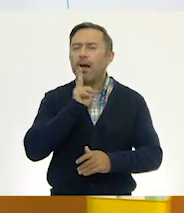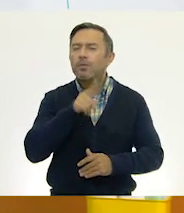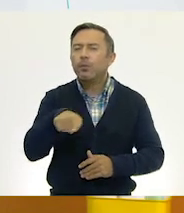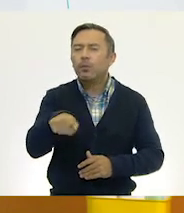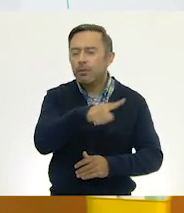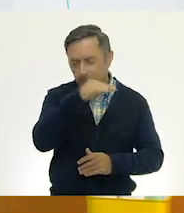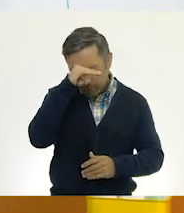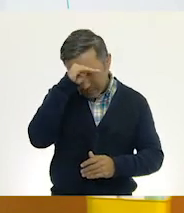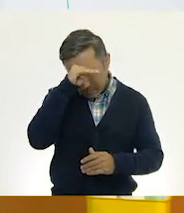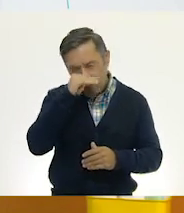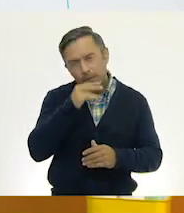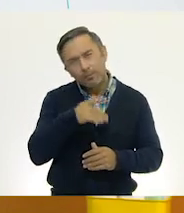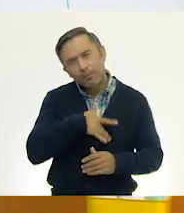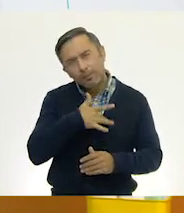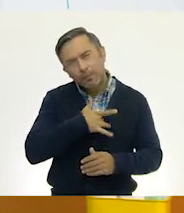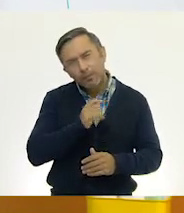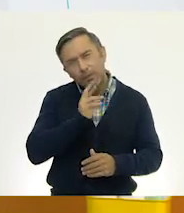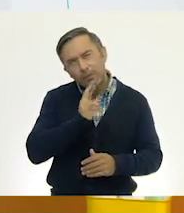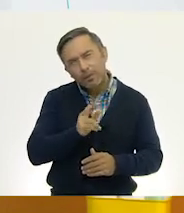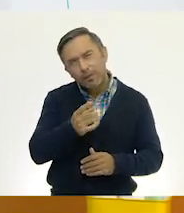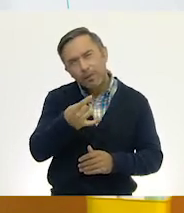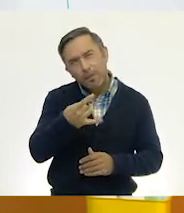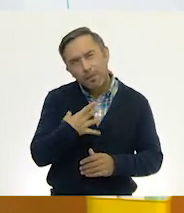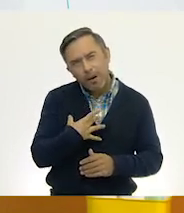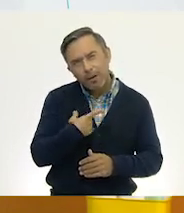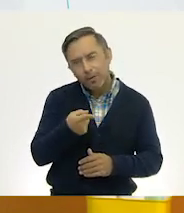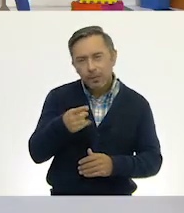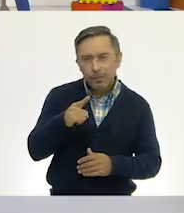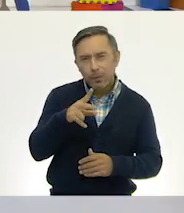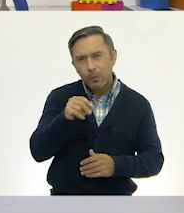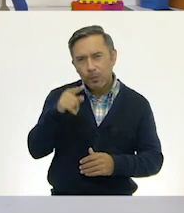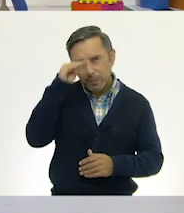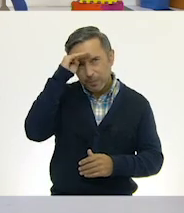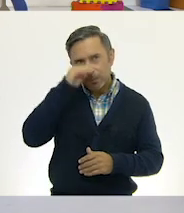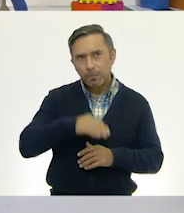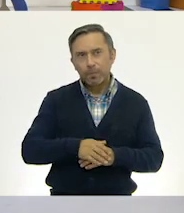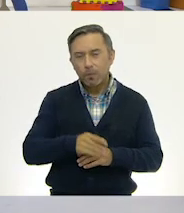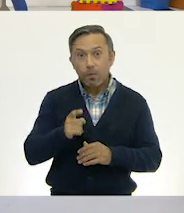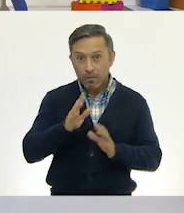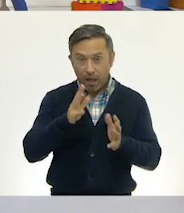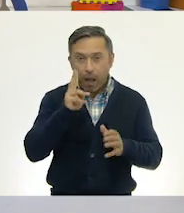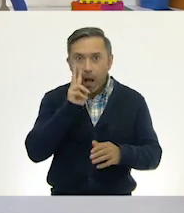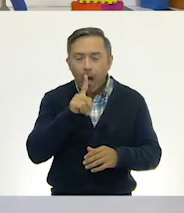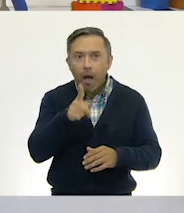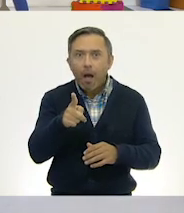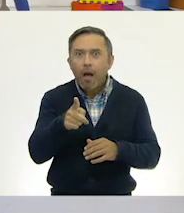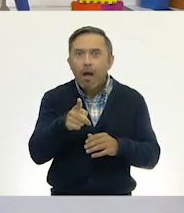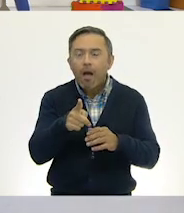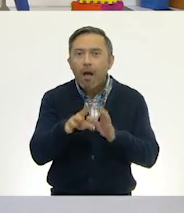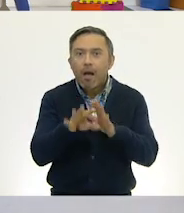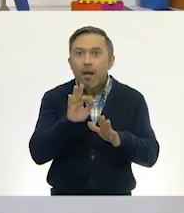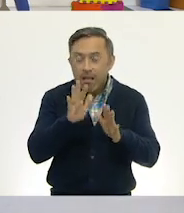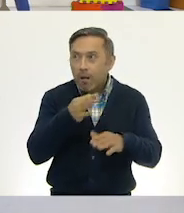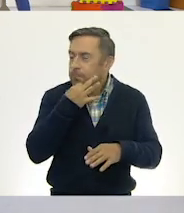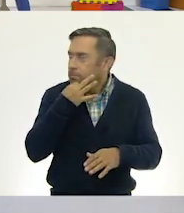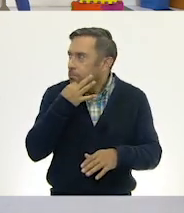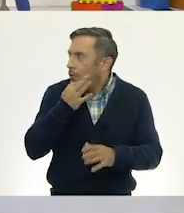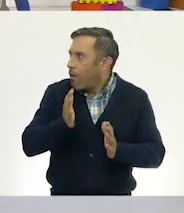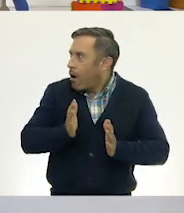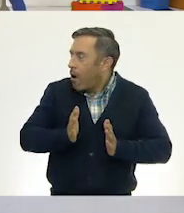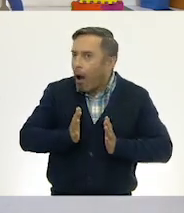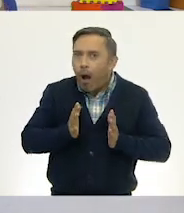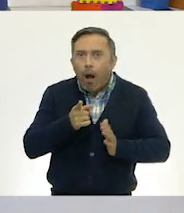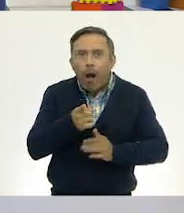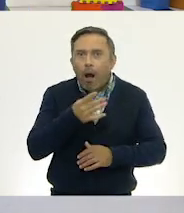y podamos saber qué es lo que piensan. Y así es. Ya veo a alguien que ya escribió su respuesta. ¿Ya? Y ya nos la mandó. ¡Ay! ¡Qué rápido llegó